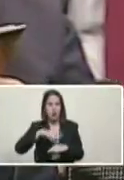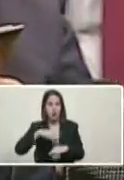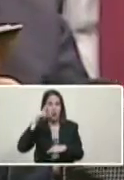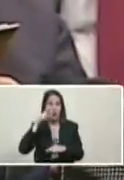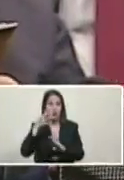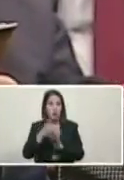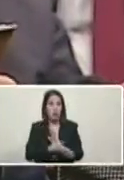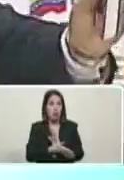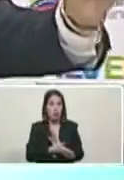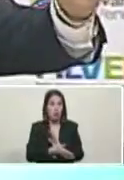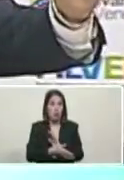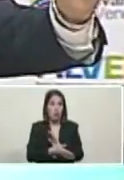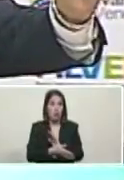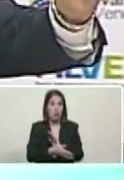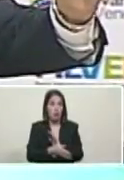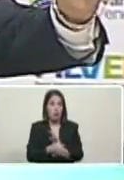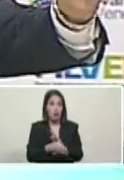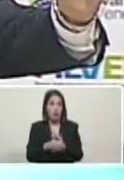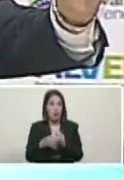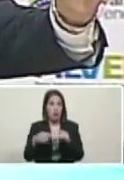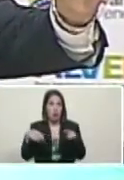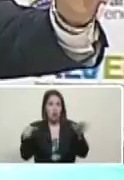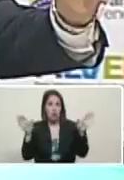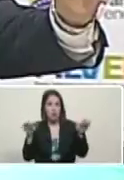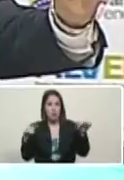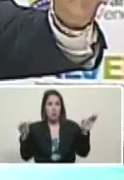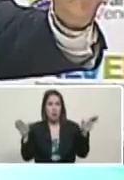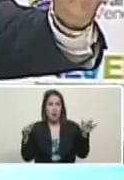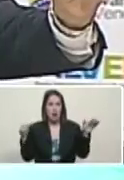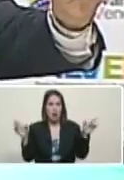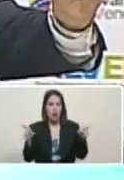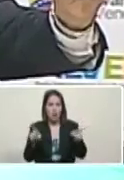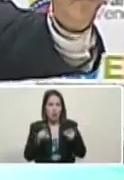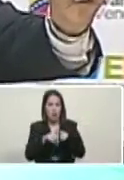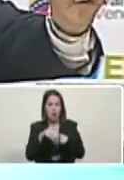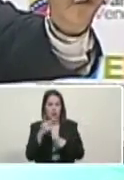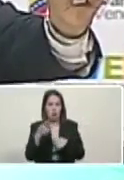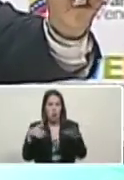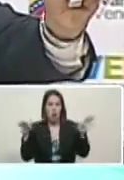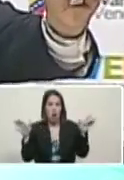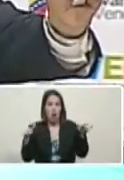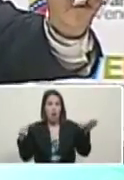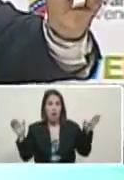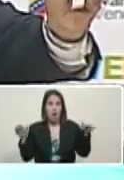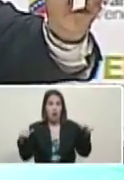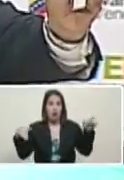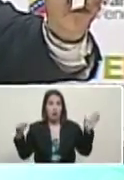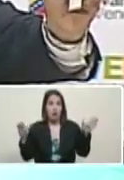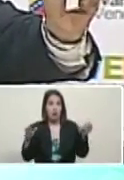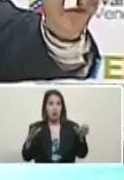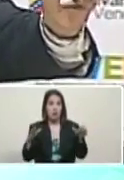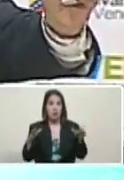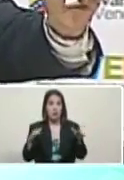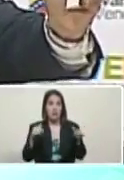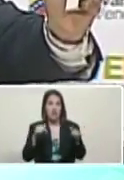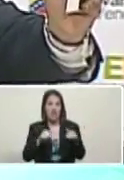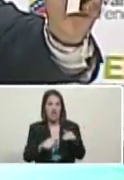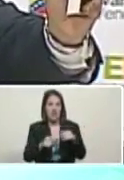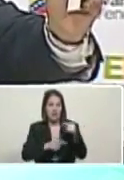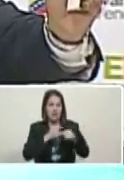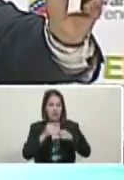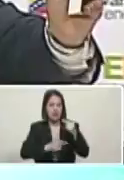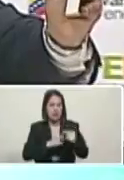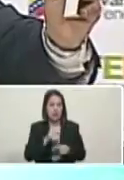pájaro las dos alas. Y más temprano que tarde, en este siglo XXI, Puerto Rico